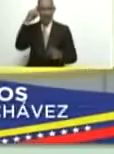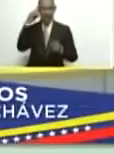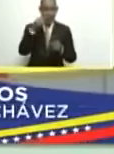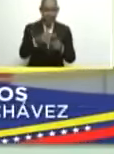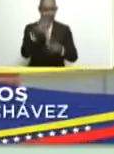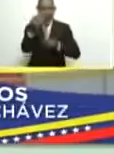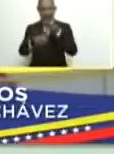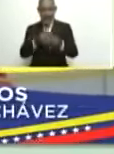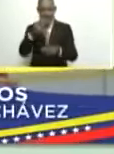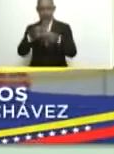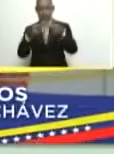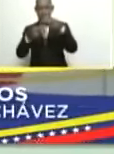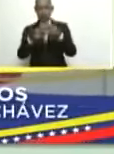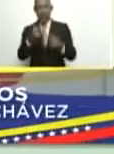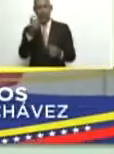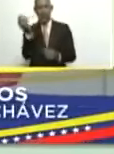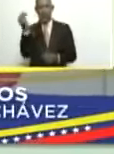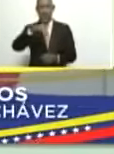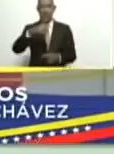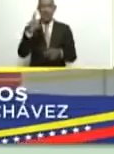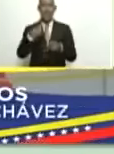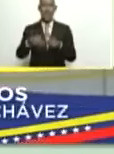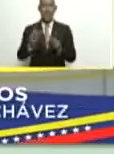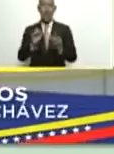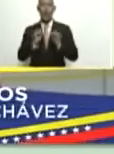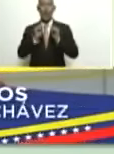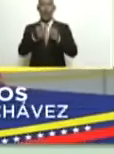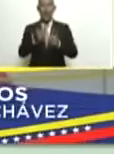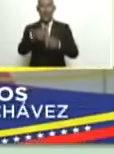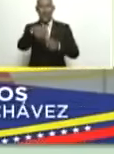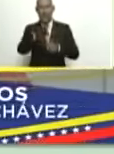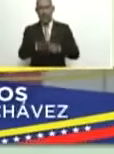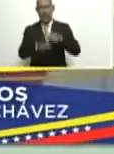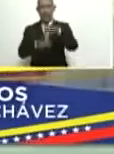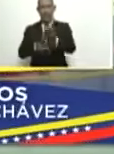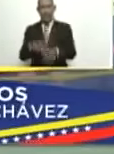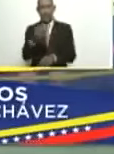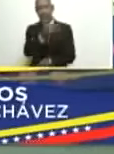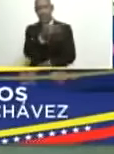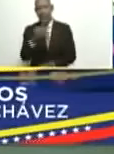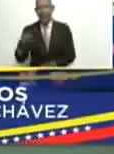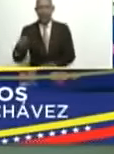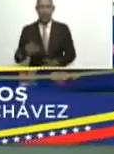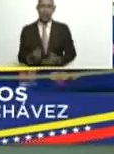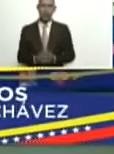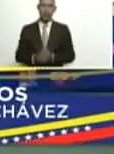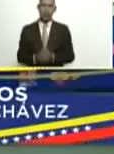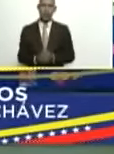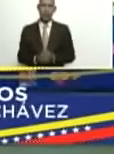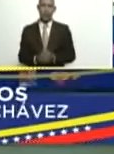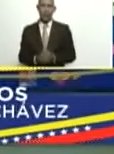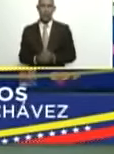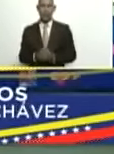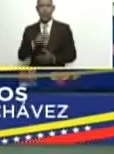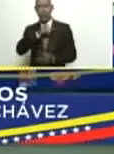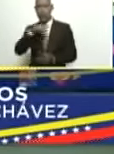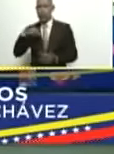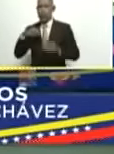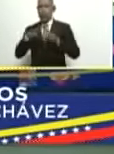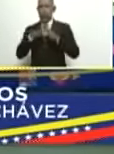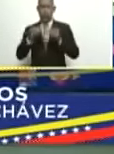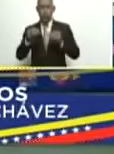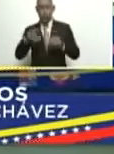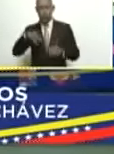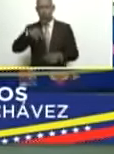construir. Pero estamos en el camino correcto, estamos en el lado correcto de la historia, estamos en el camino de